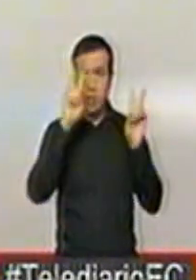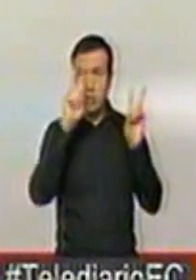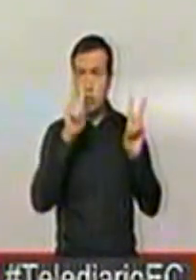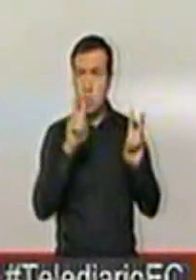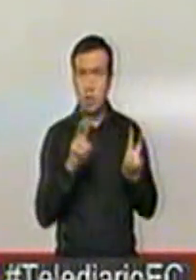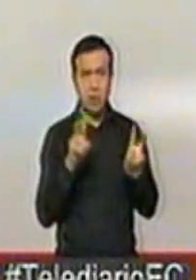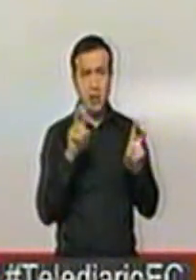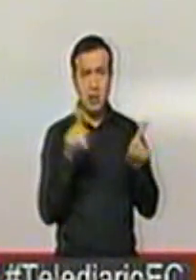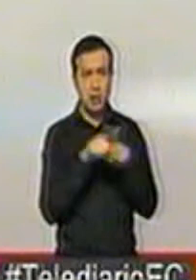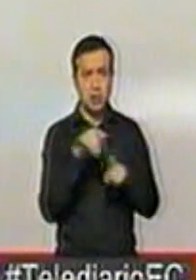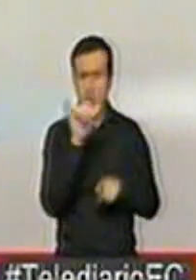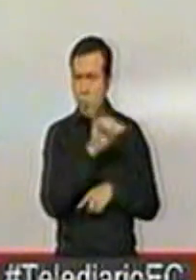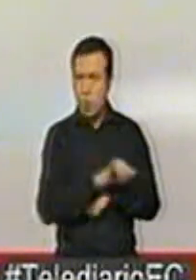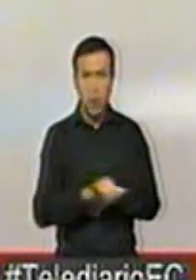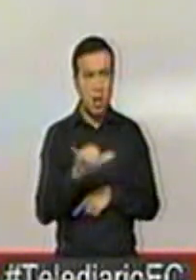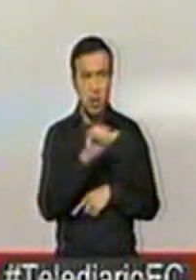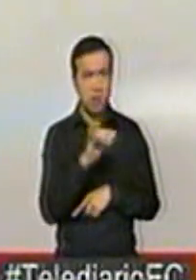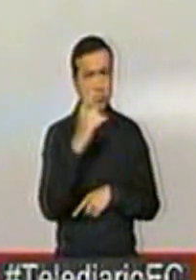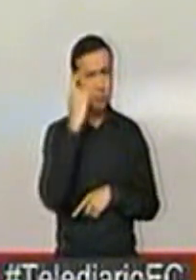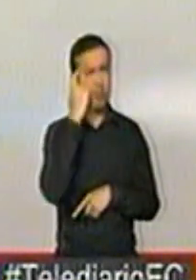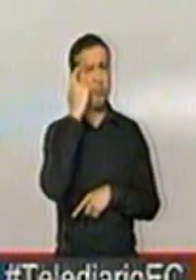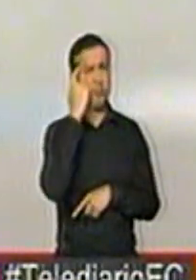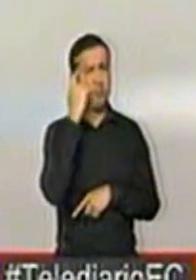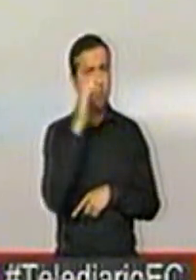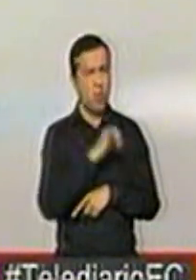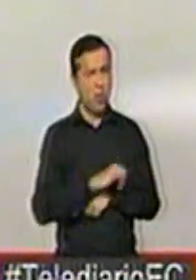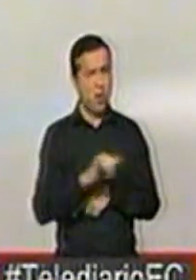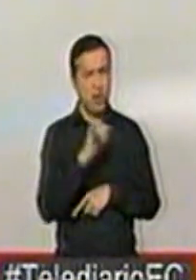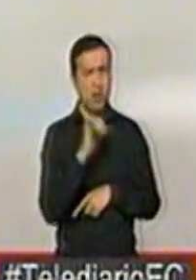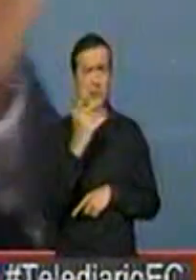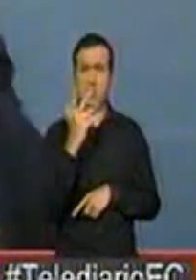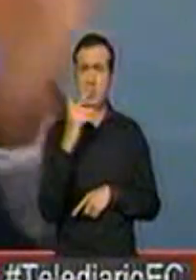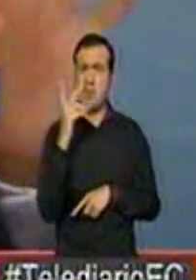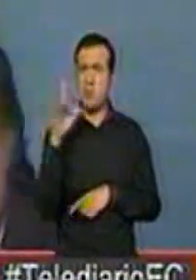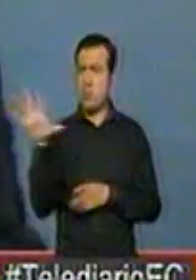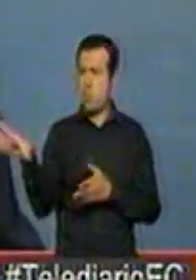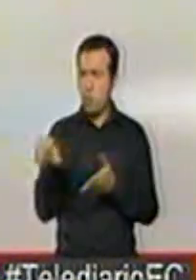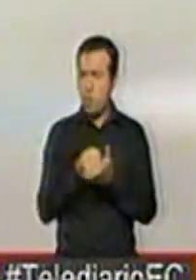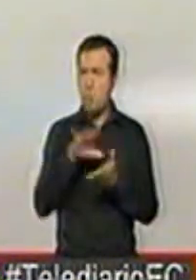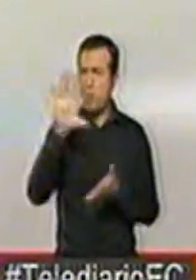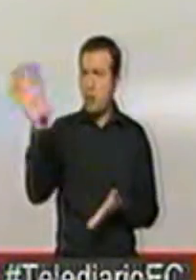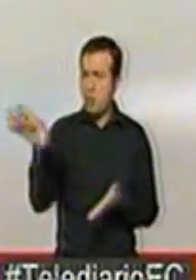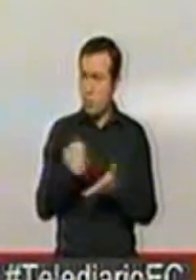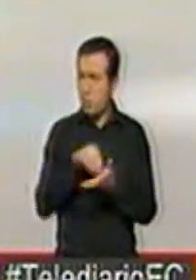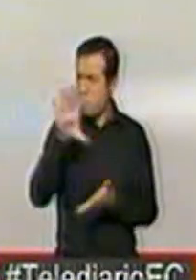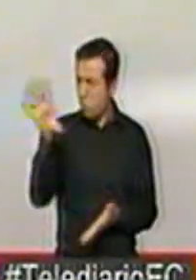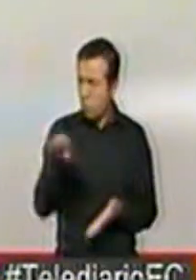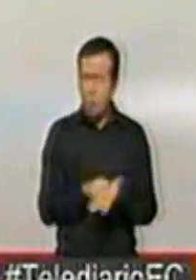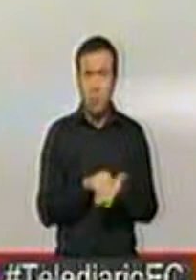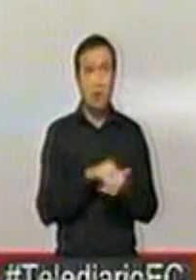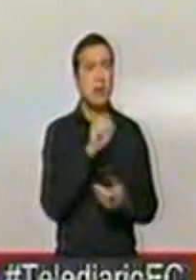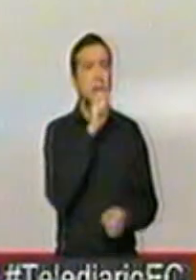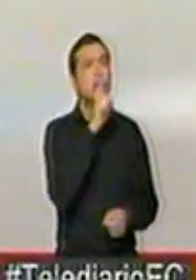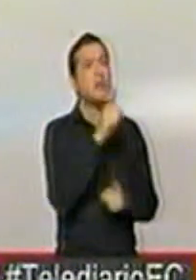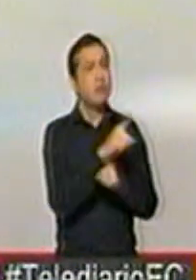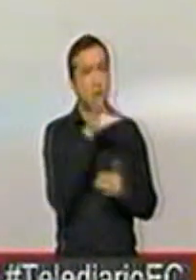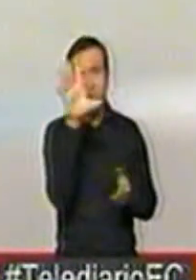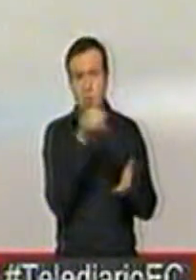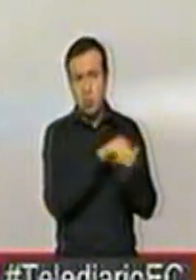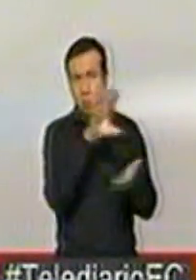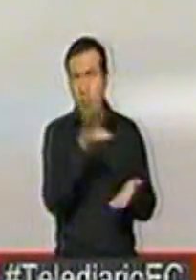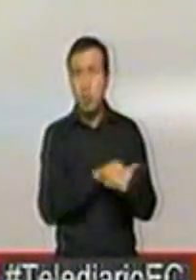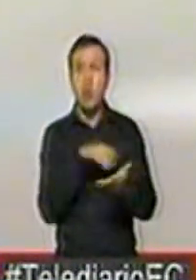o menos similares tampoco me parece del todo procedente poseer haya calcadas medio de esa naturaleza exactamente analicen